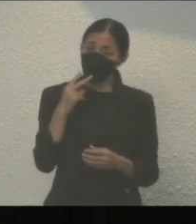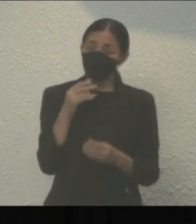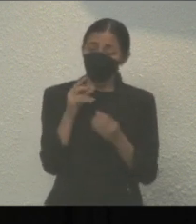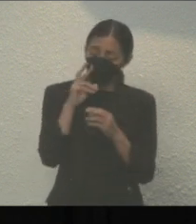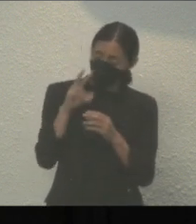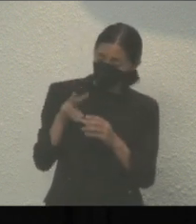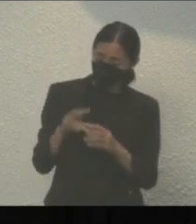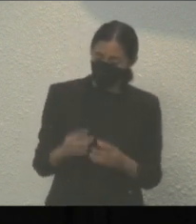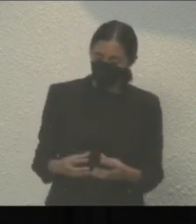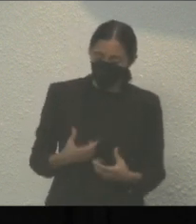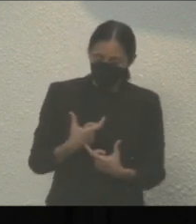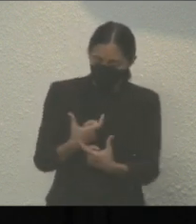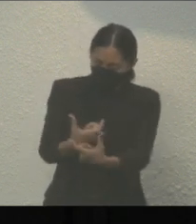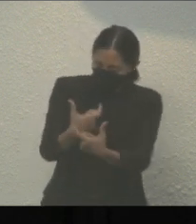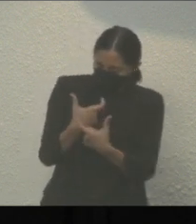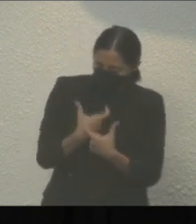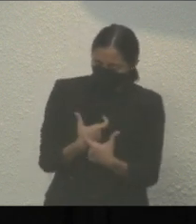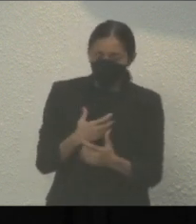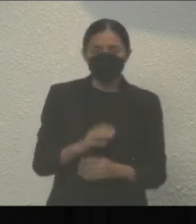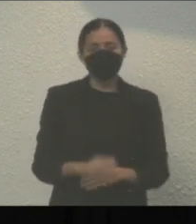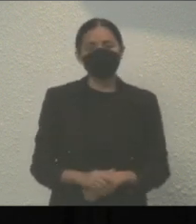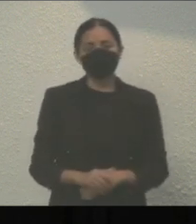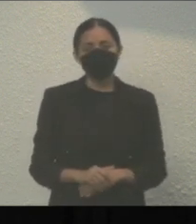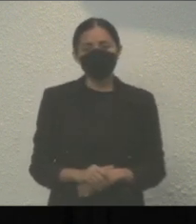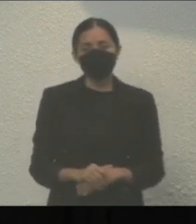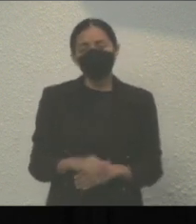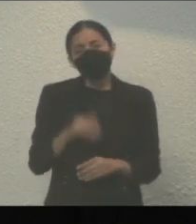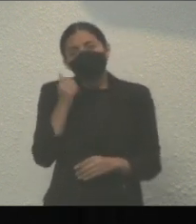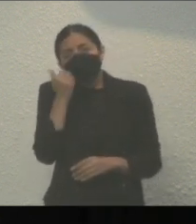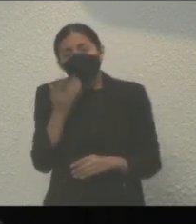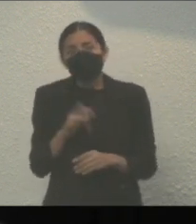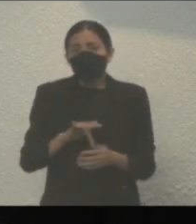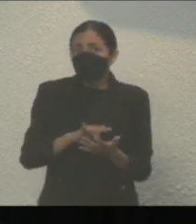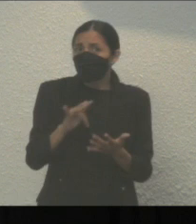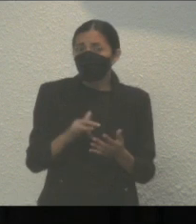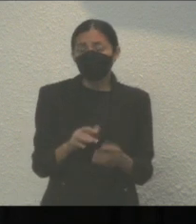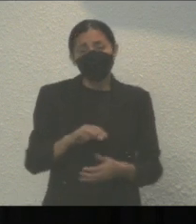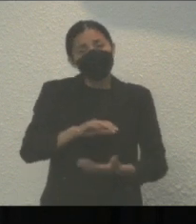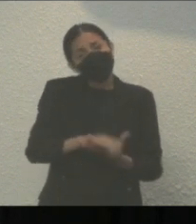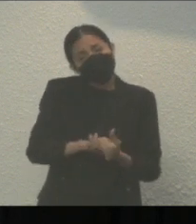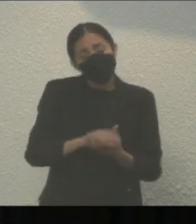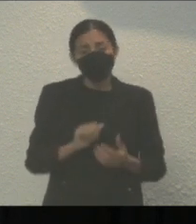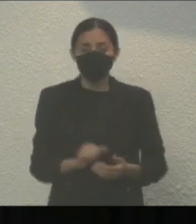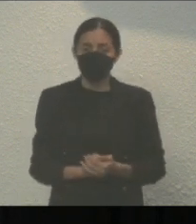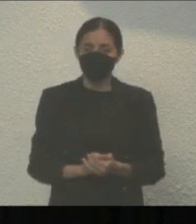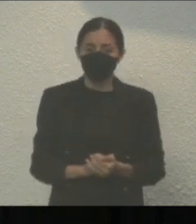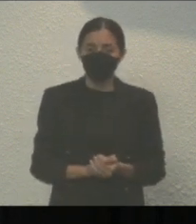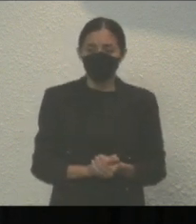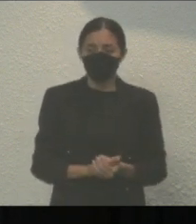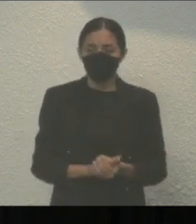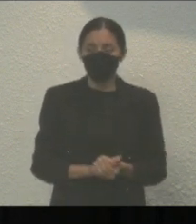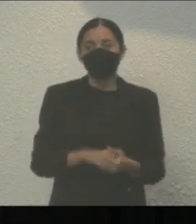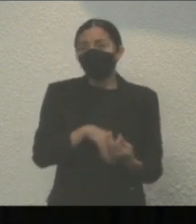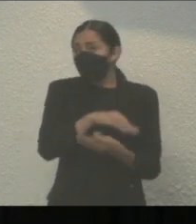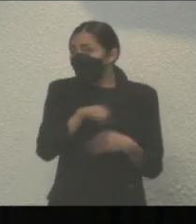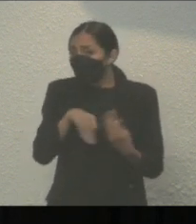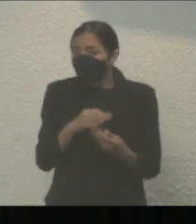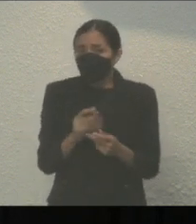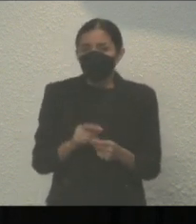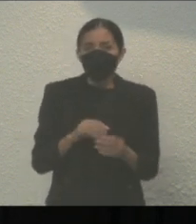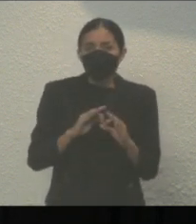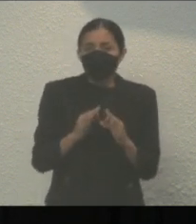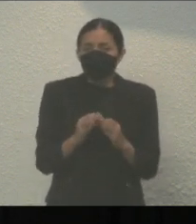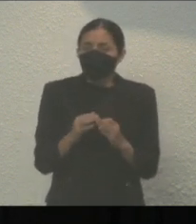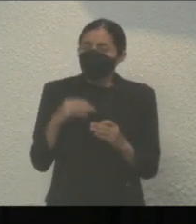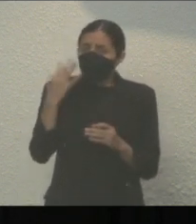recibiendo esta medalla. Quiero agradecer a mi esposo por todos los momentos